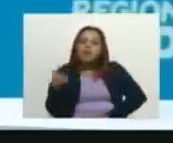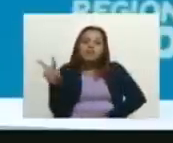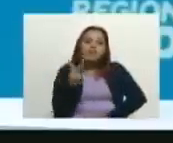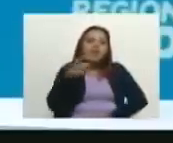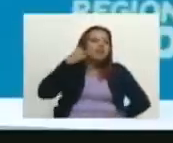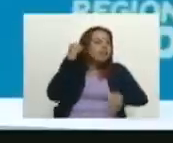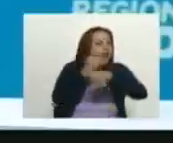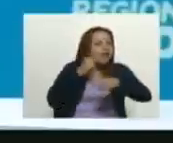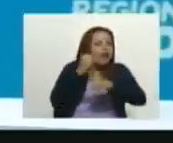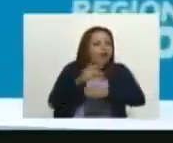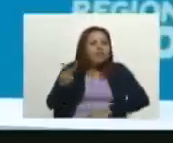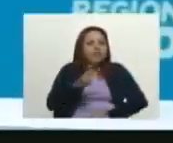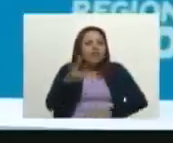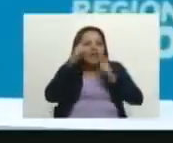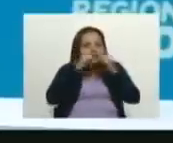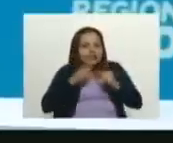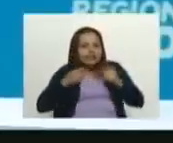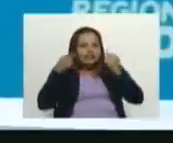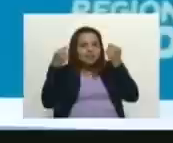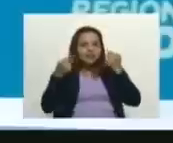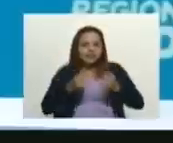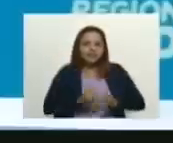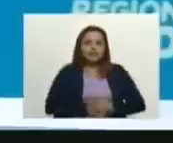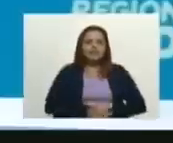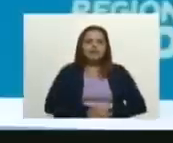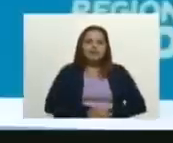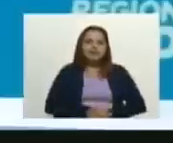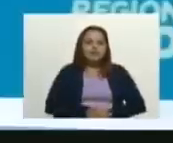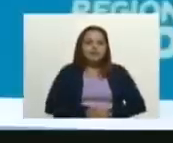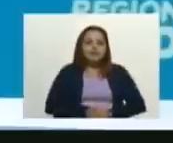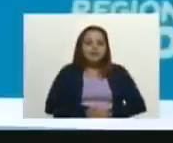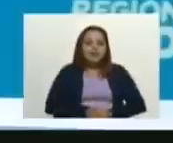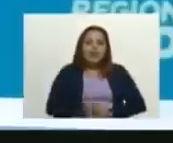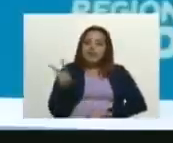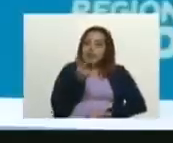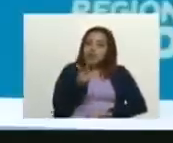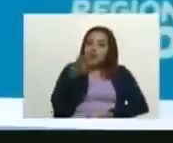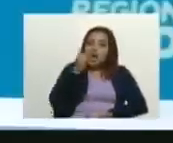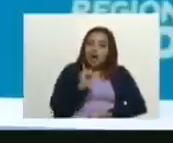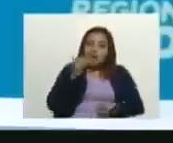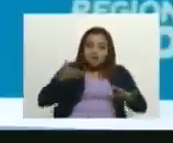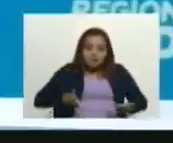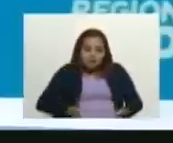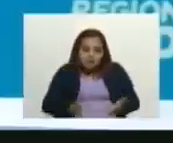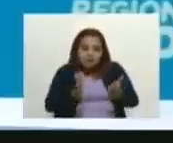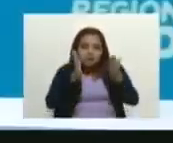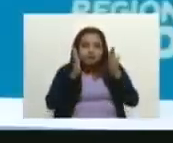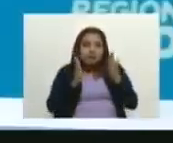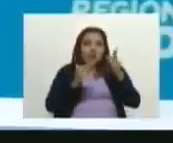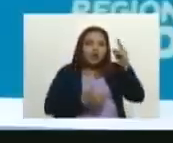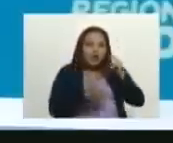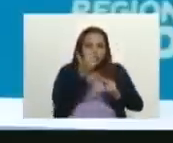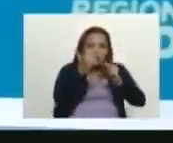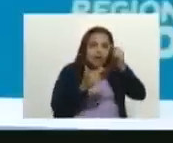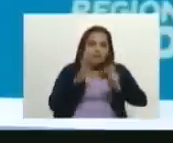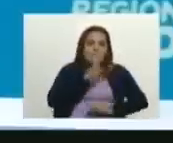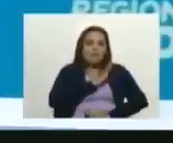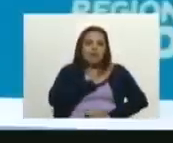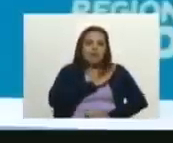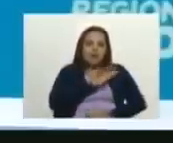que trabaja, la Venezuela que sonríe, ¿ah? La Venezuela que va por el curso de construirse